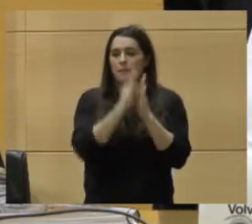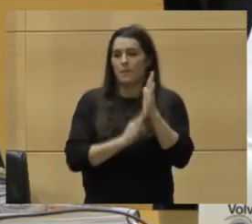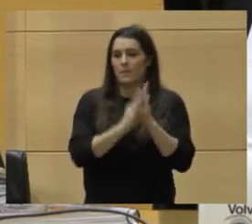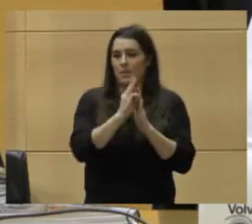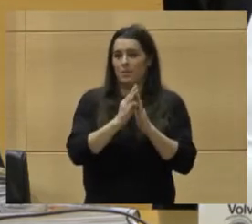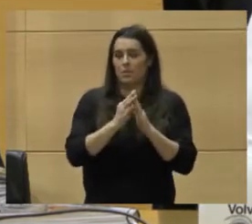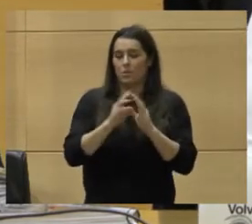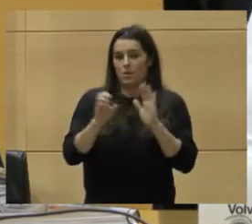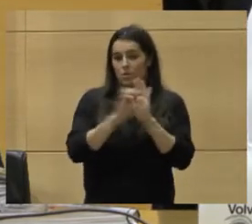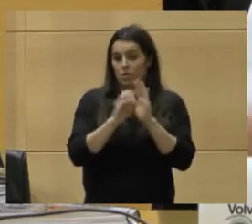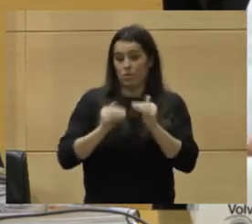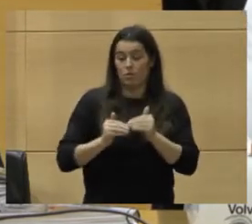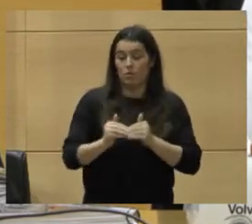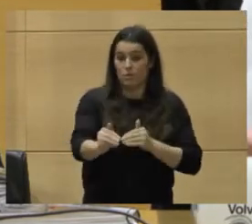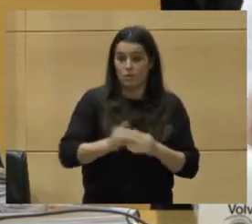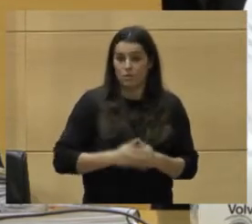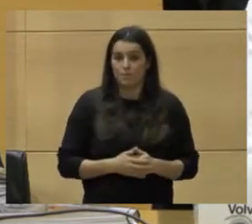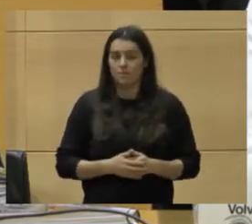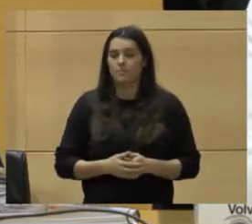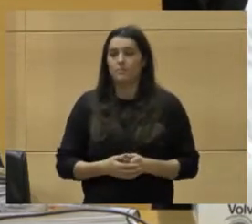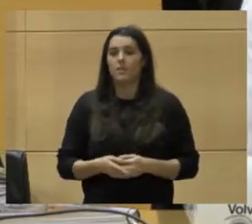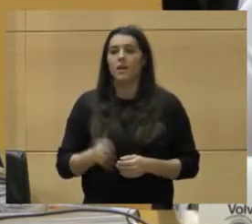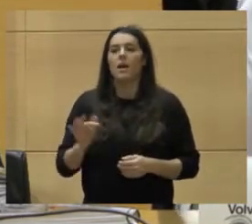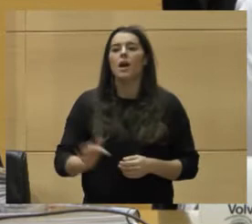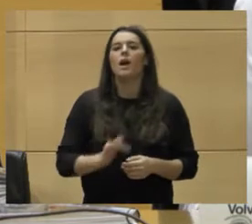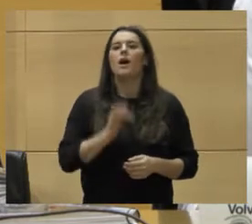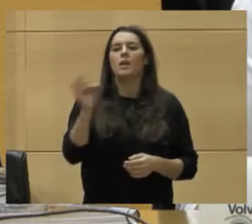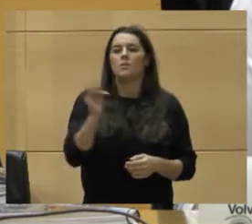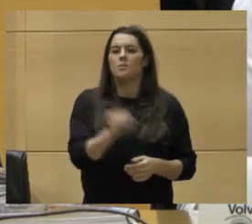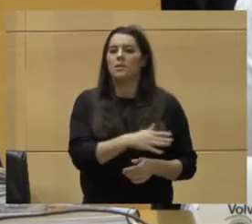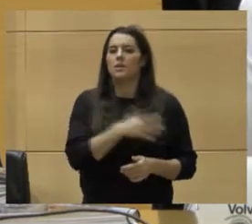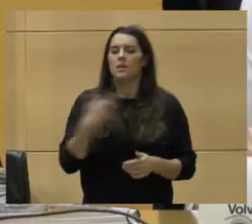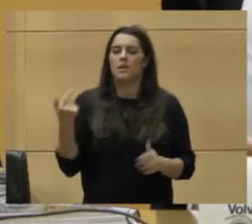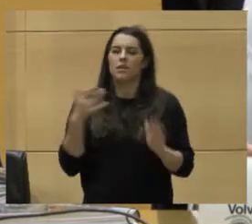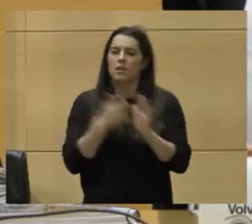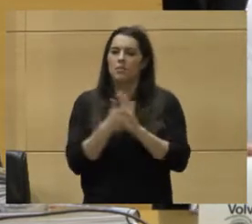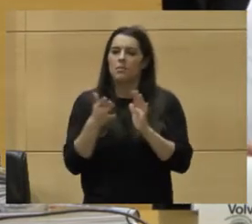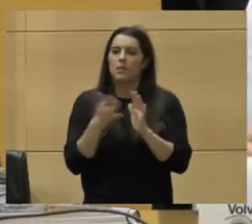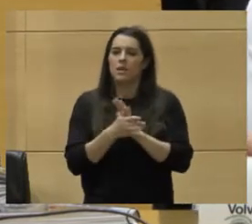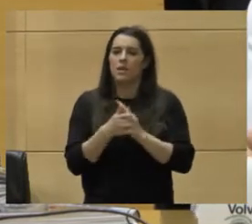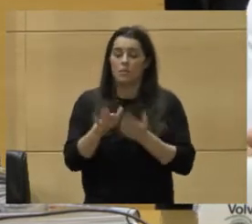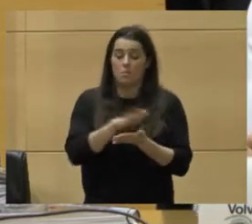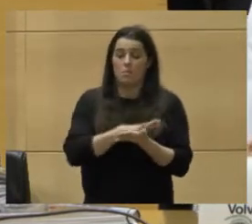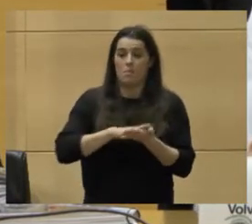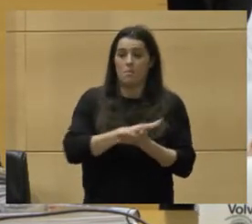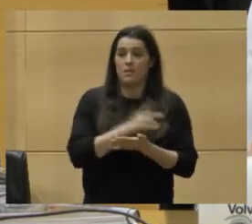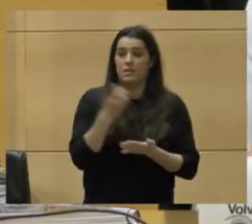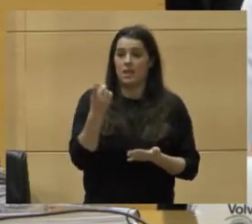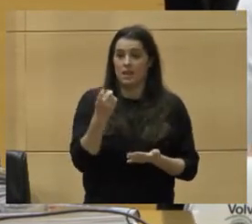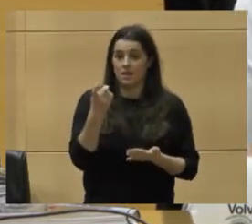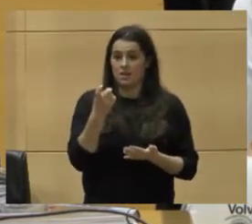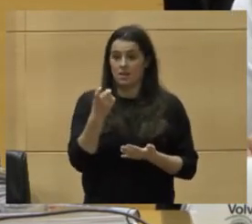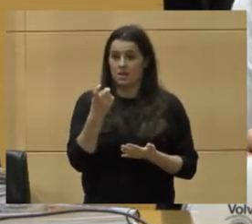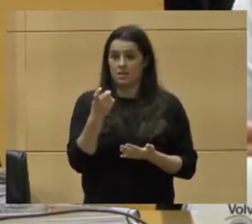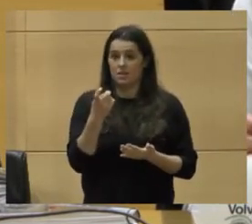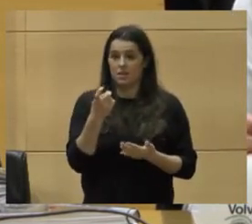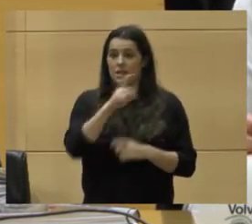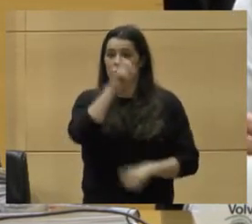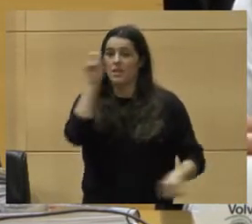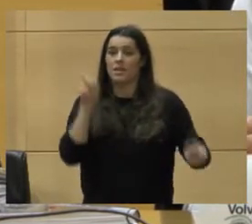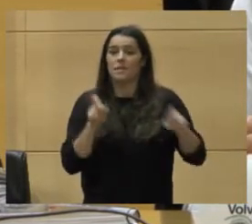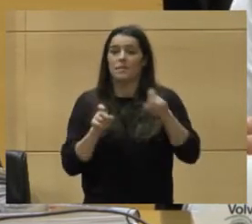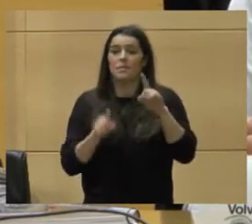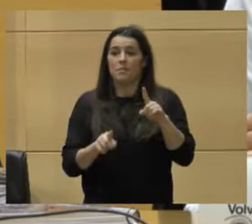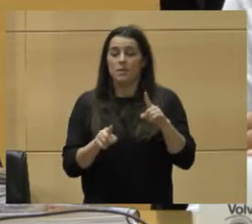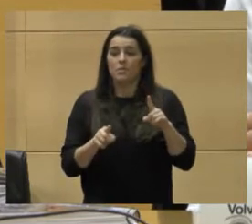y quería hacerlo además partiendo de la necesidad de la puesta en cuestión en primer lugar de lo que hablaba antes de la necesidad